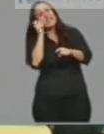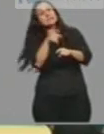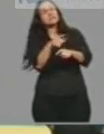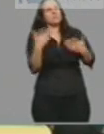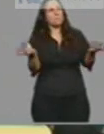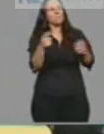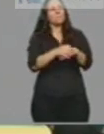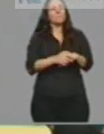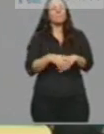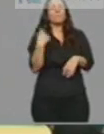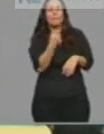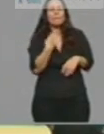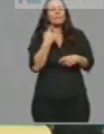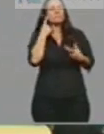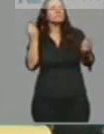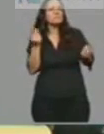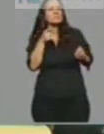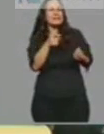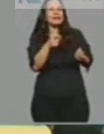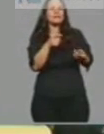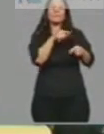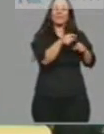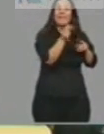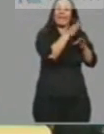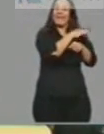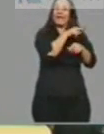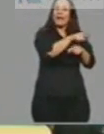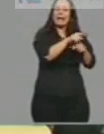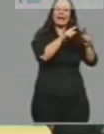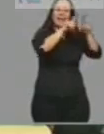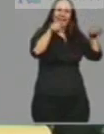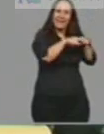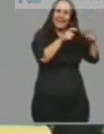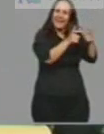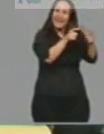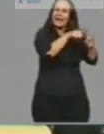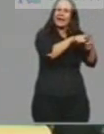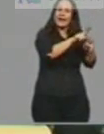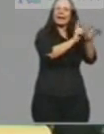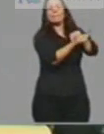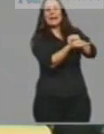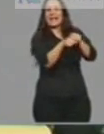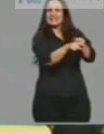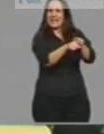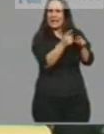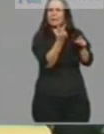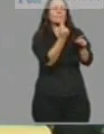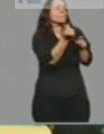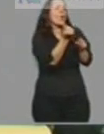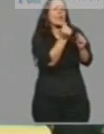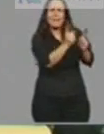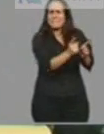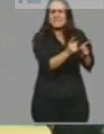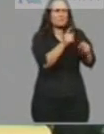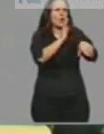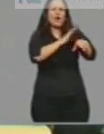es precisamente hacer un reemplazo de títulos por la misma moneda, por los mismos